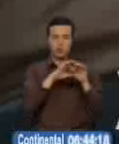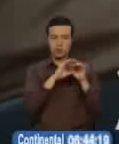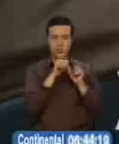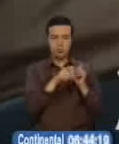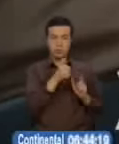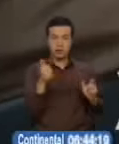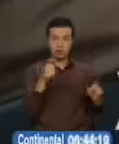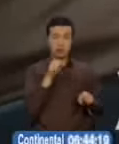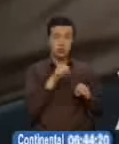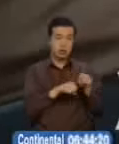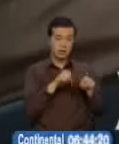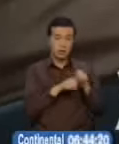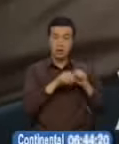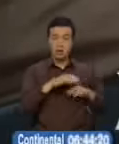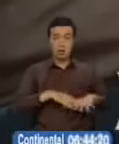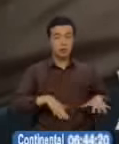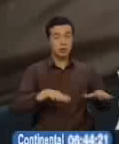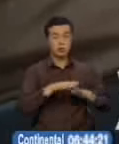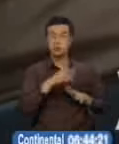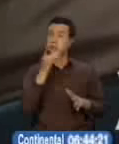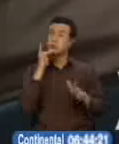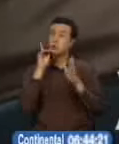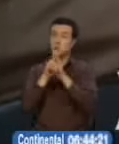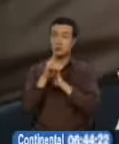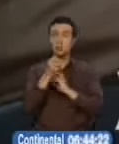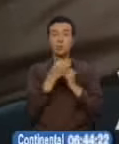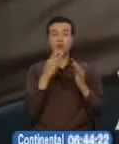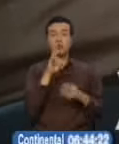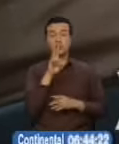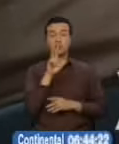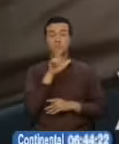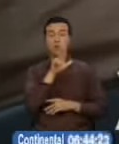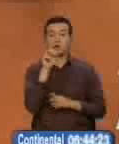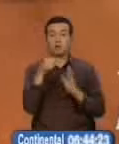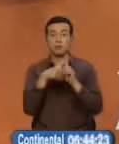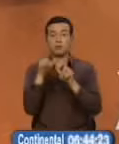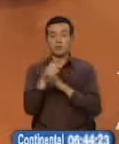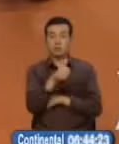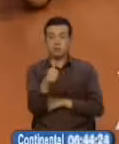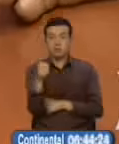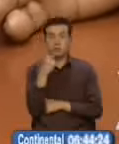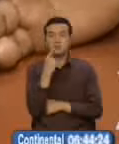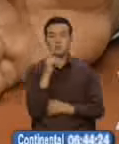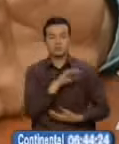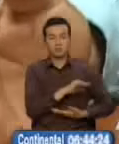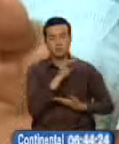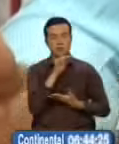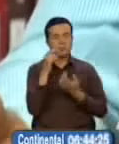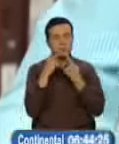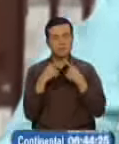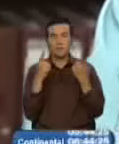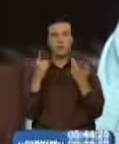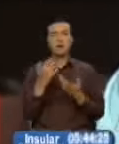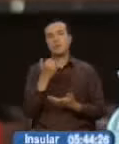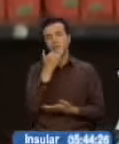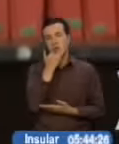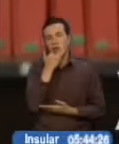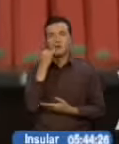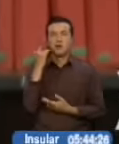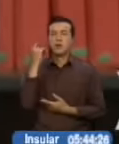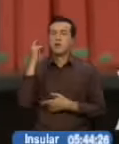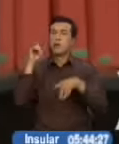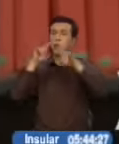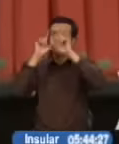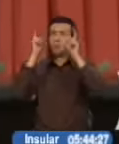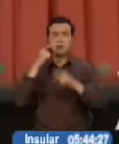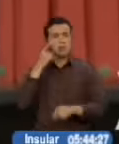Afectadas. Humberto Piaguaje es el coordinador de la Unión que cobija a los más de 30 mil perjudicados. Este representante considera absurdo que la petrolera ponga